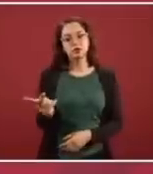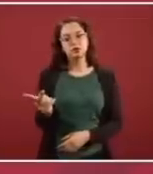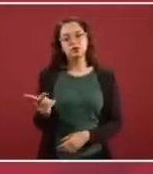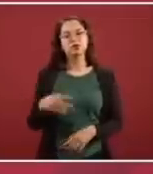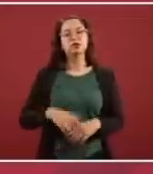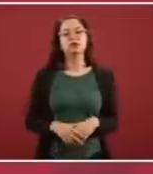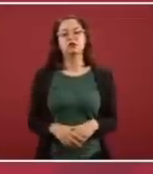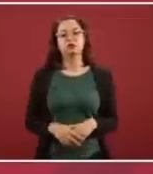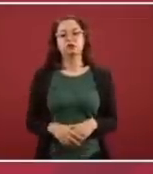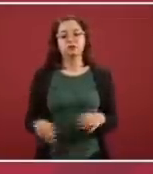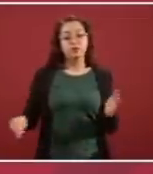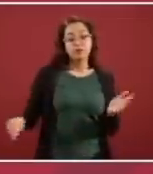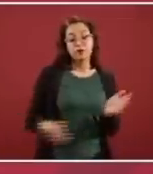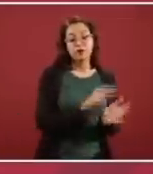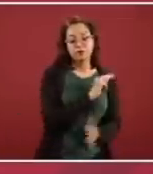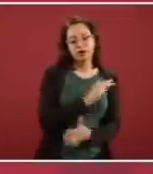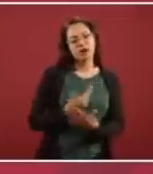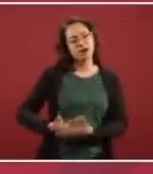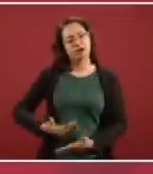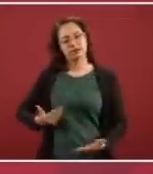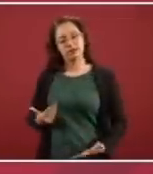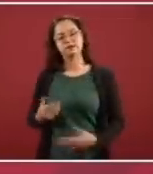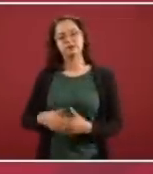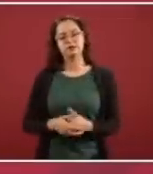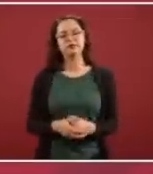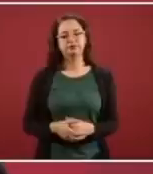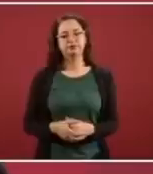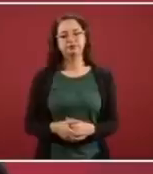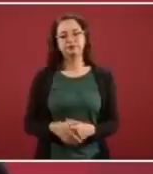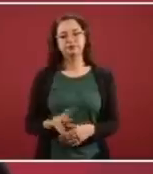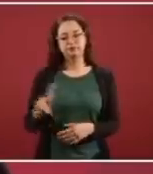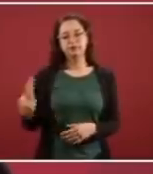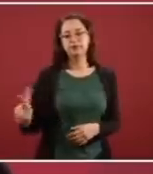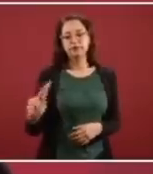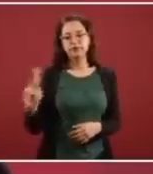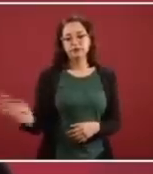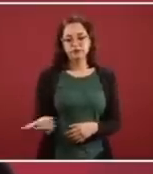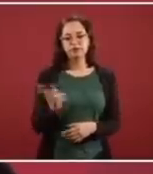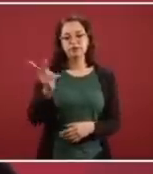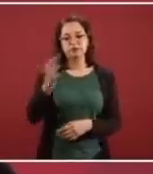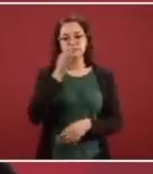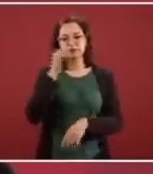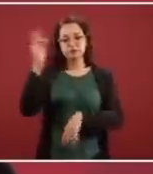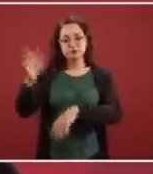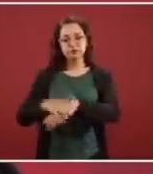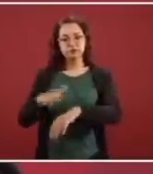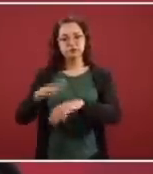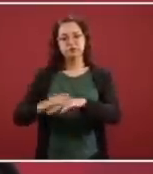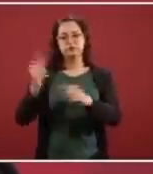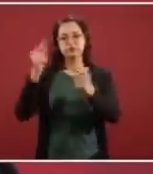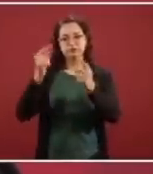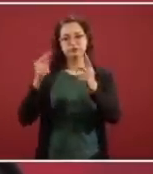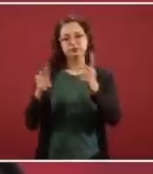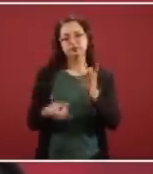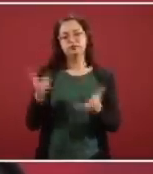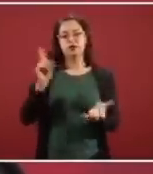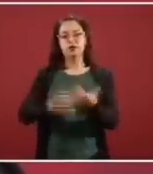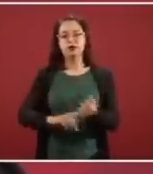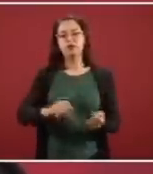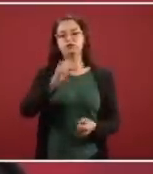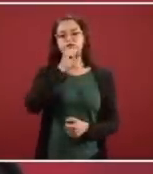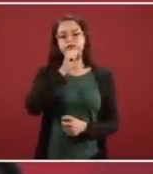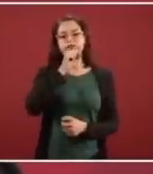antes de firmar, se les dio a conocer qué contenía